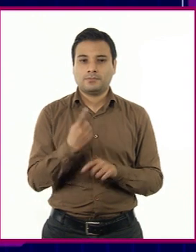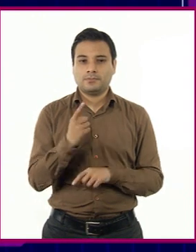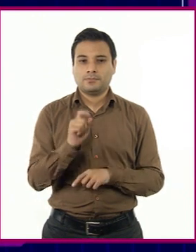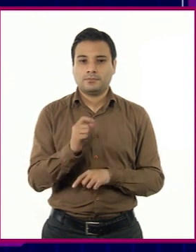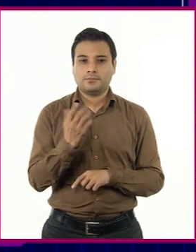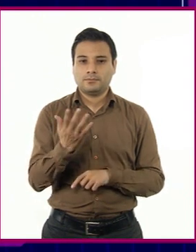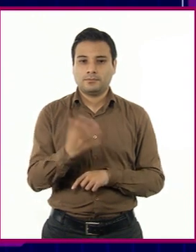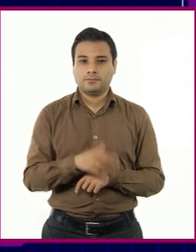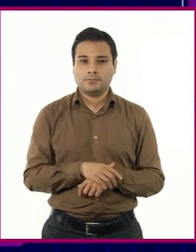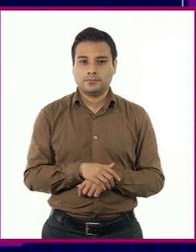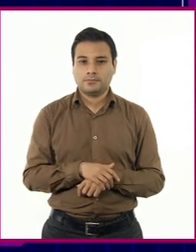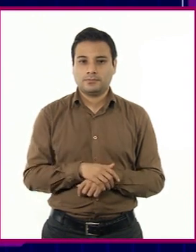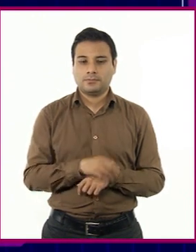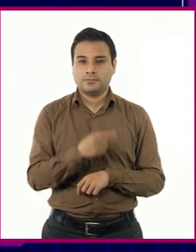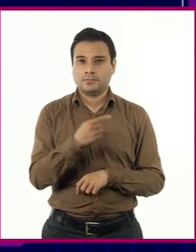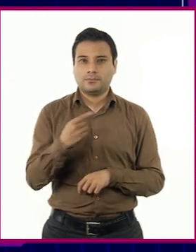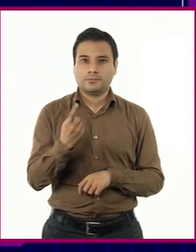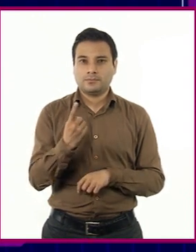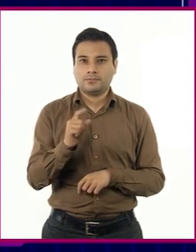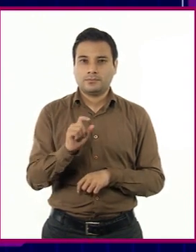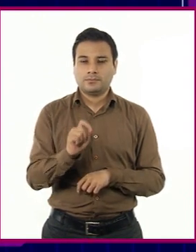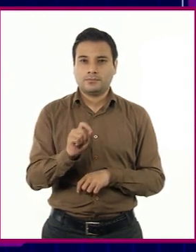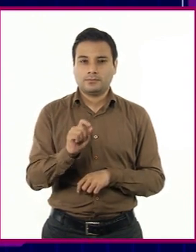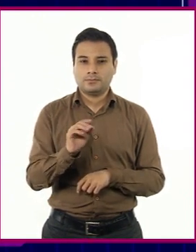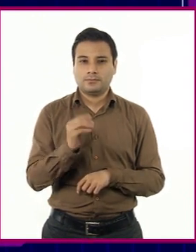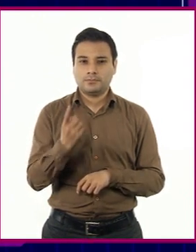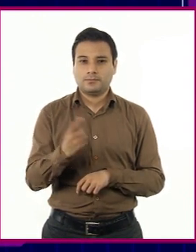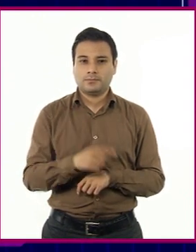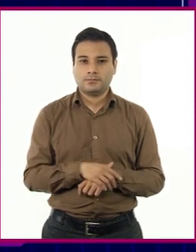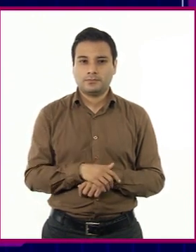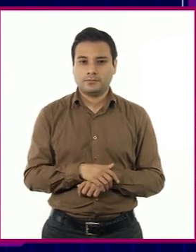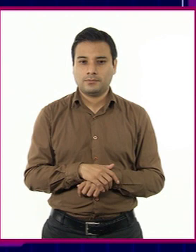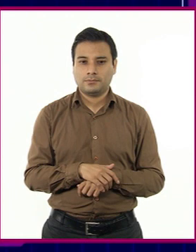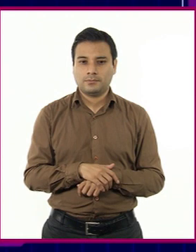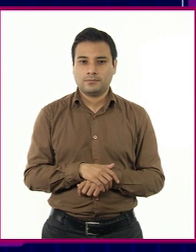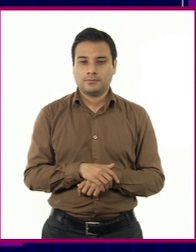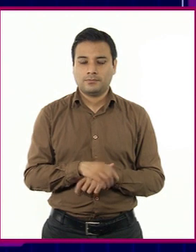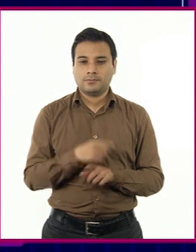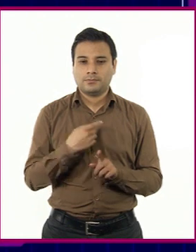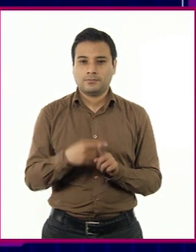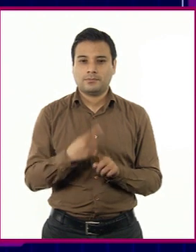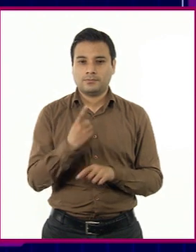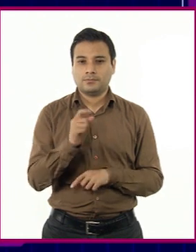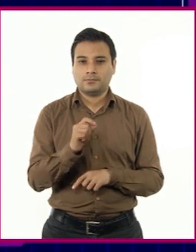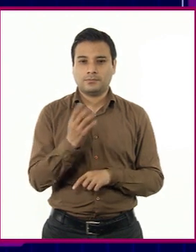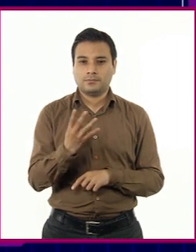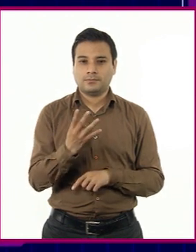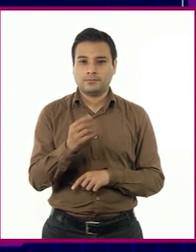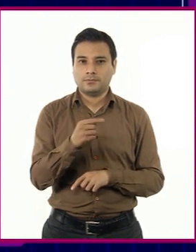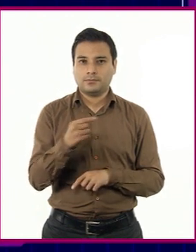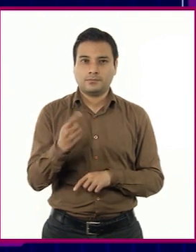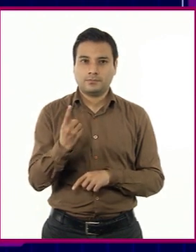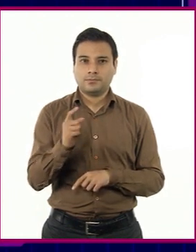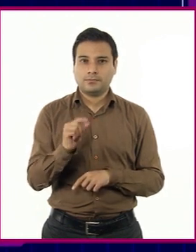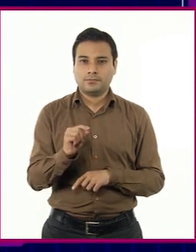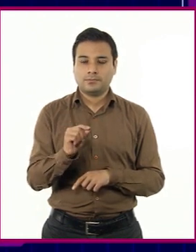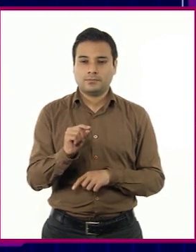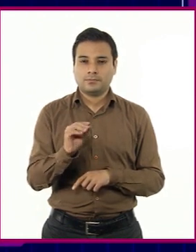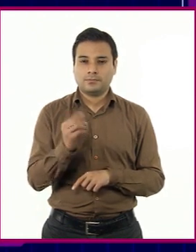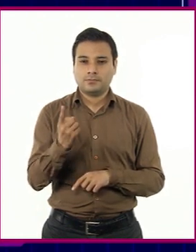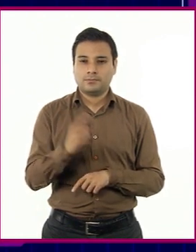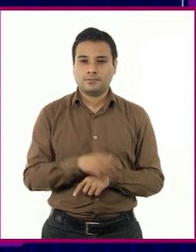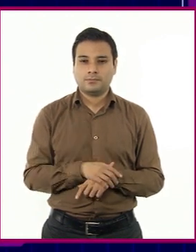más el valor absoluto de 1.5 menos 1.91 más el valor absoluto de